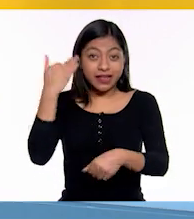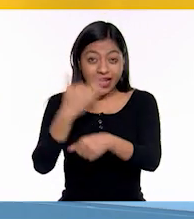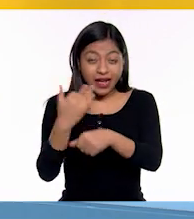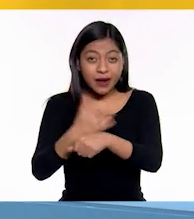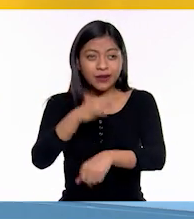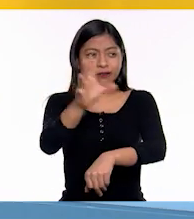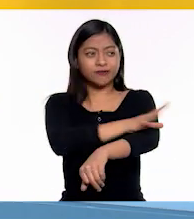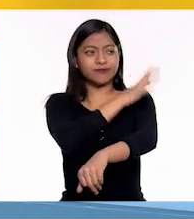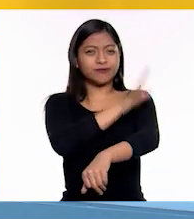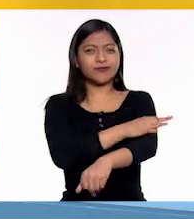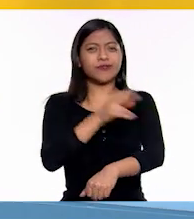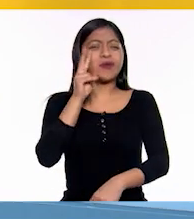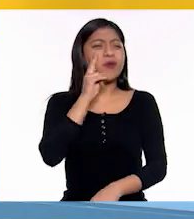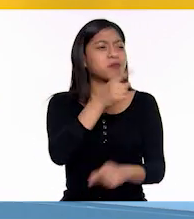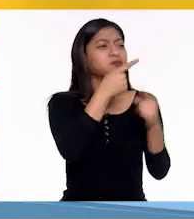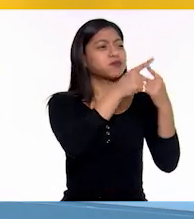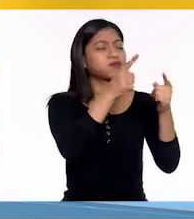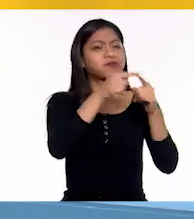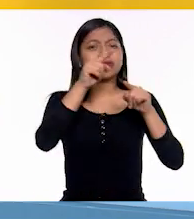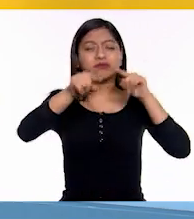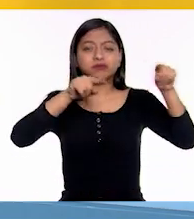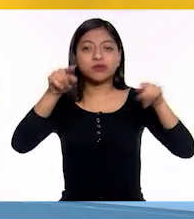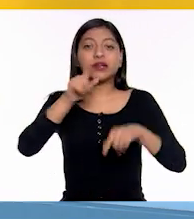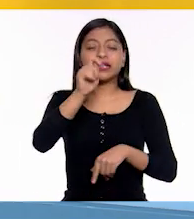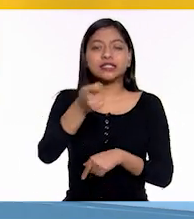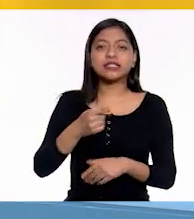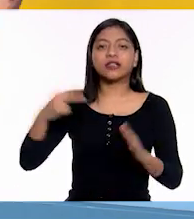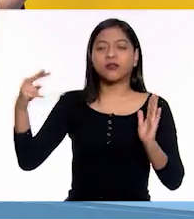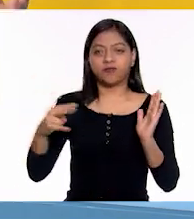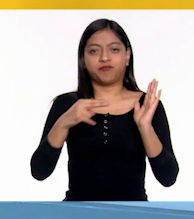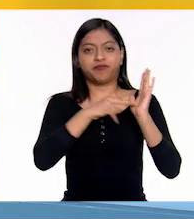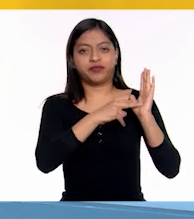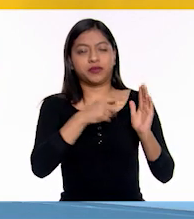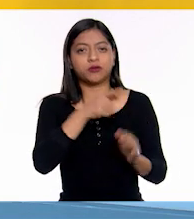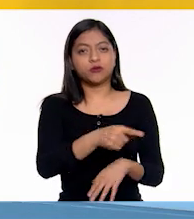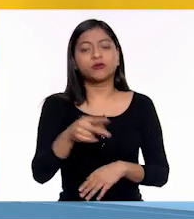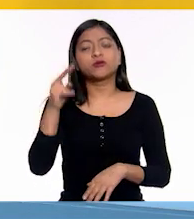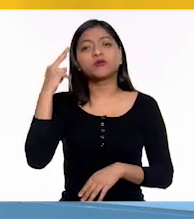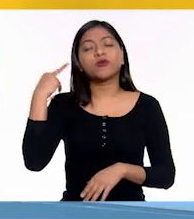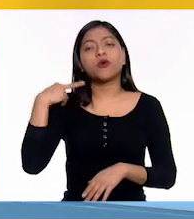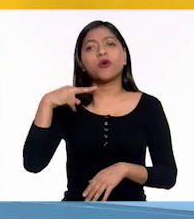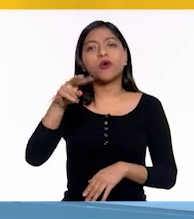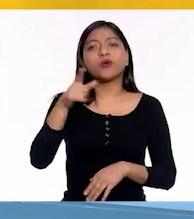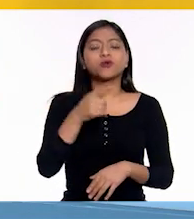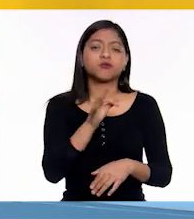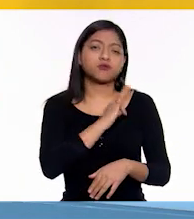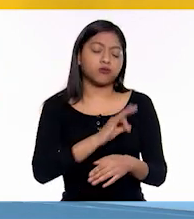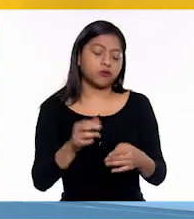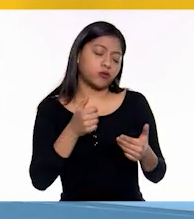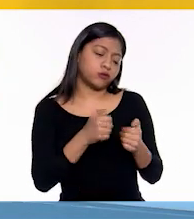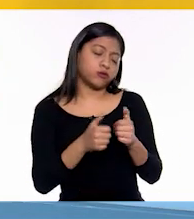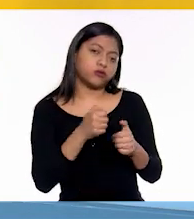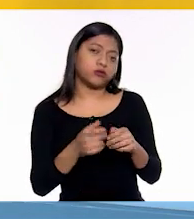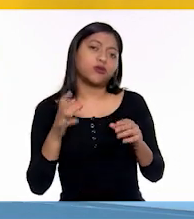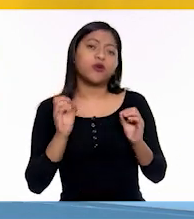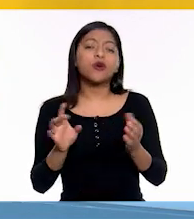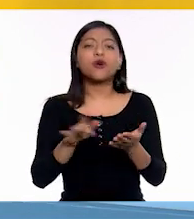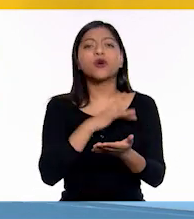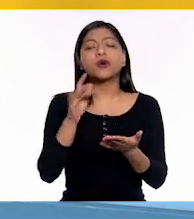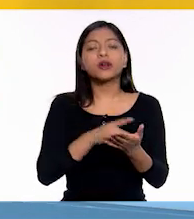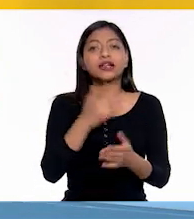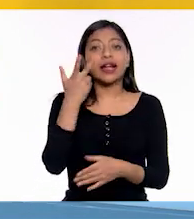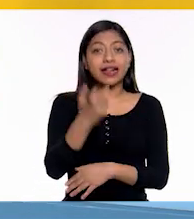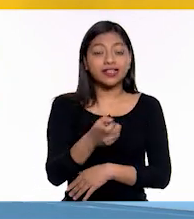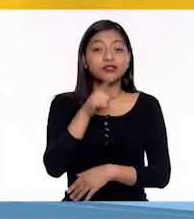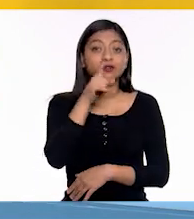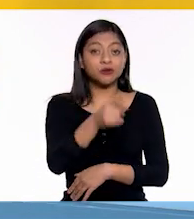energía eléctrica puede llegar hasta en un enchufe en un largo viaje. Y bueno, pues dependemos tanto de ella